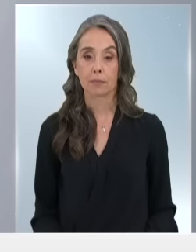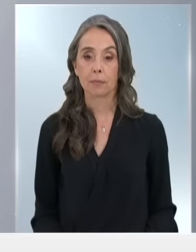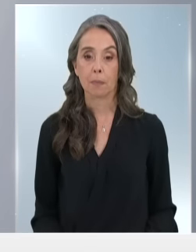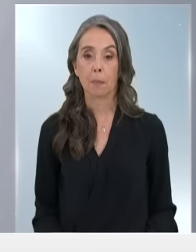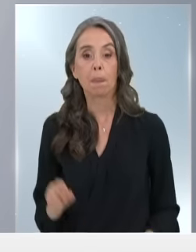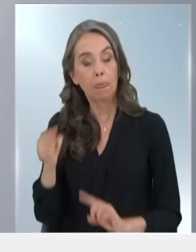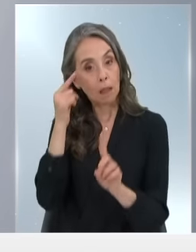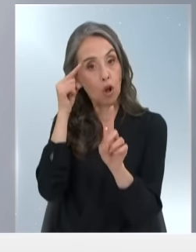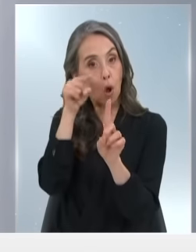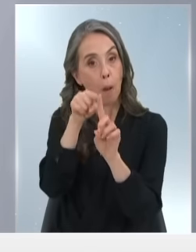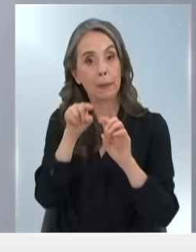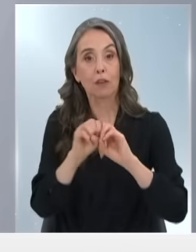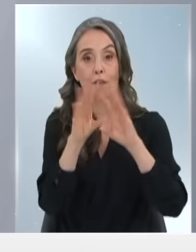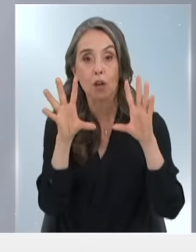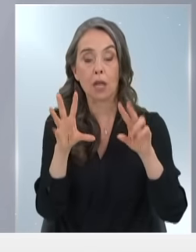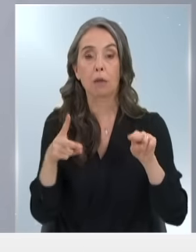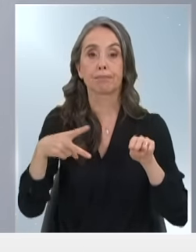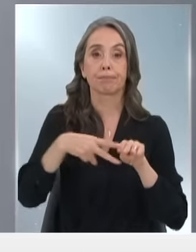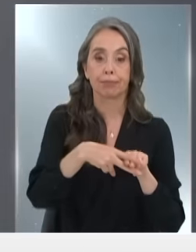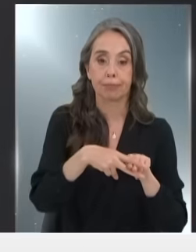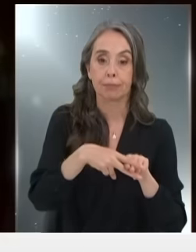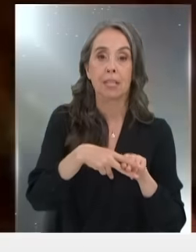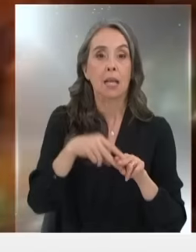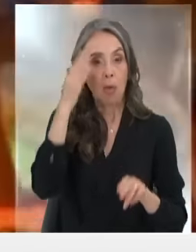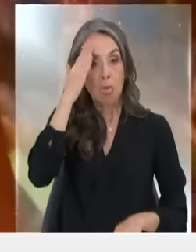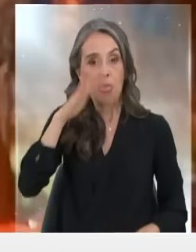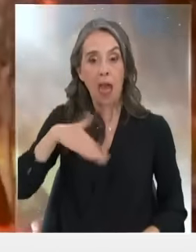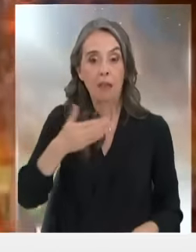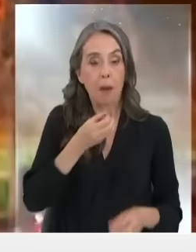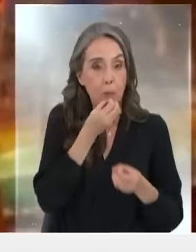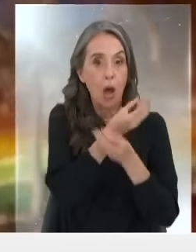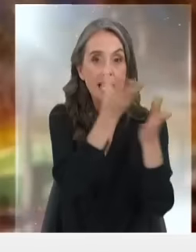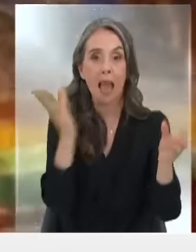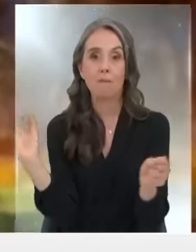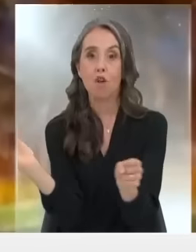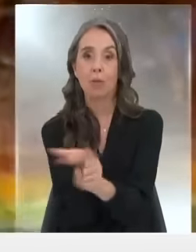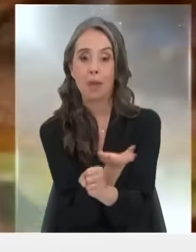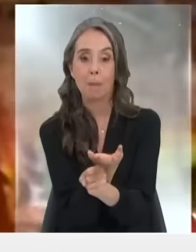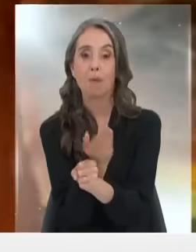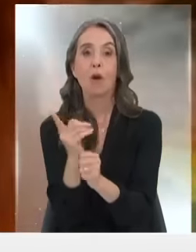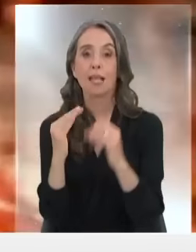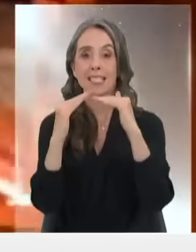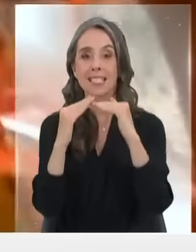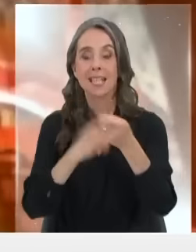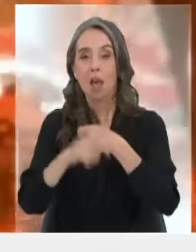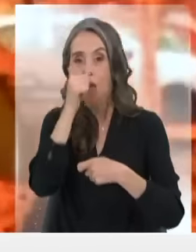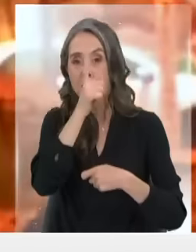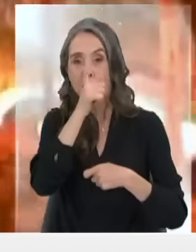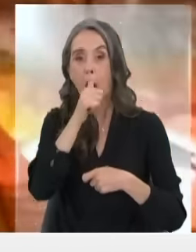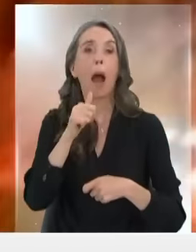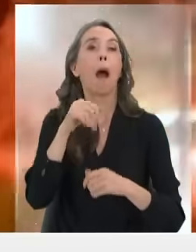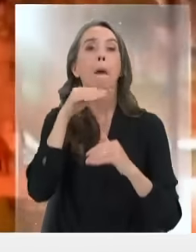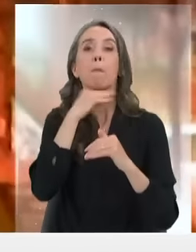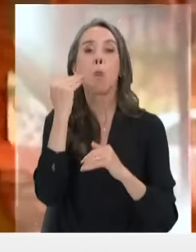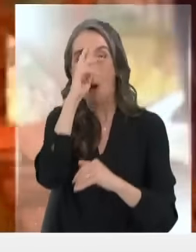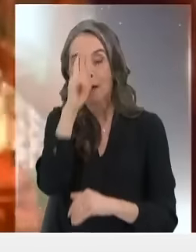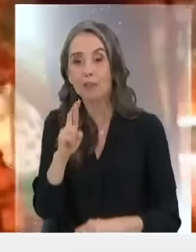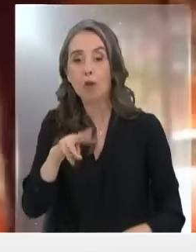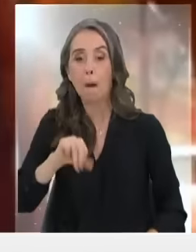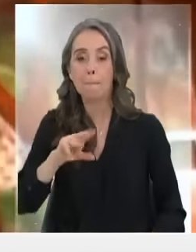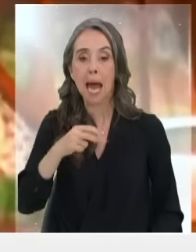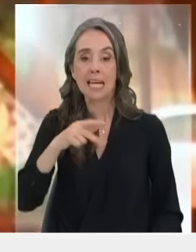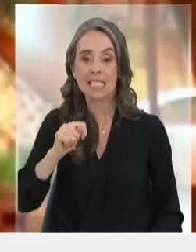Un objetivo claro que se vio truncado porque días después del anuncio de la demolición del narco mausoleo de Diego Marchand, la